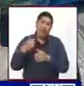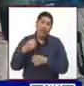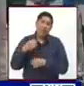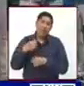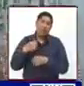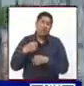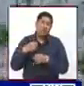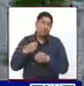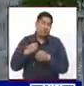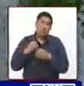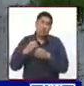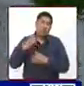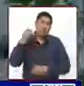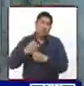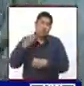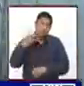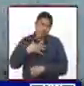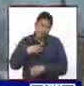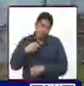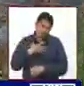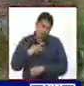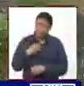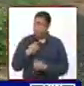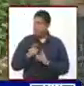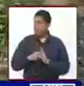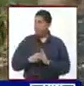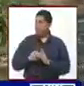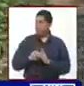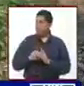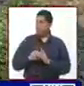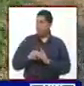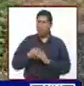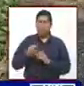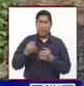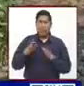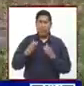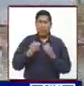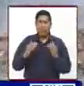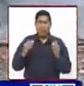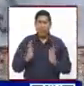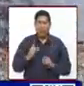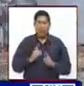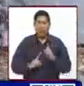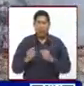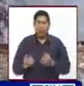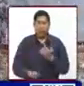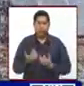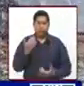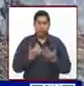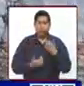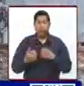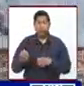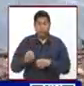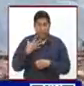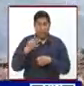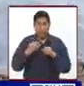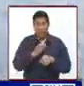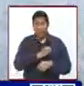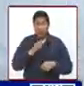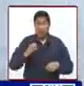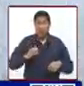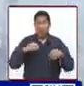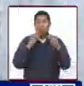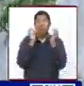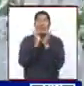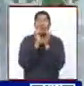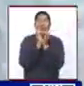continúan los incendios. Incluso ya comenzaron a consumirse viviendas. Bueno, una última información nos da cuenta de que una comisión de la